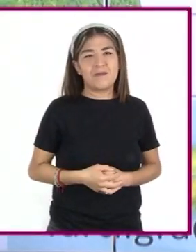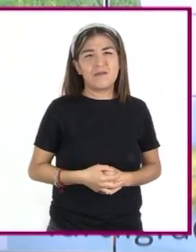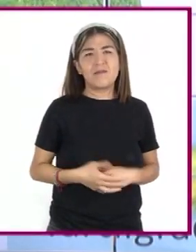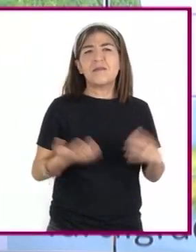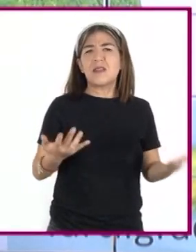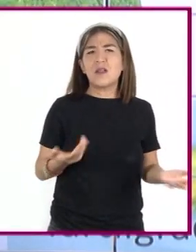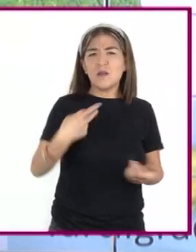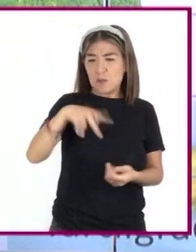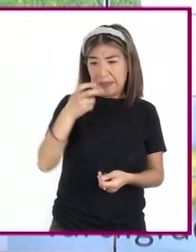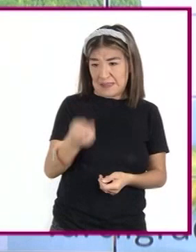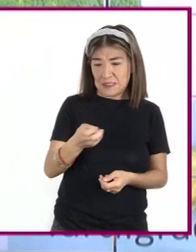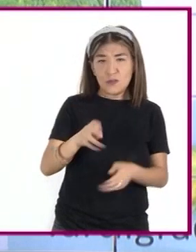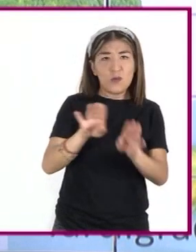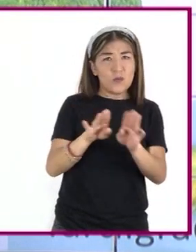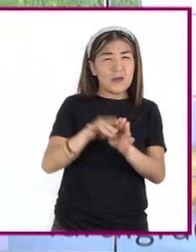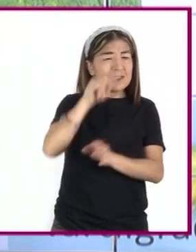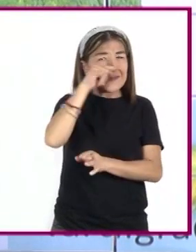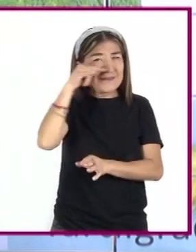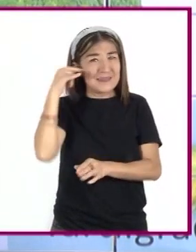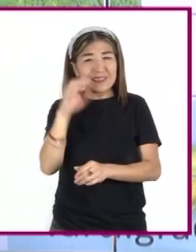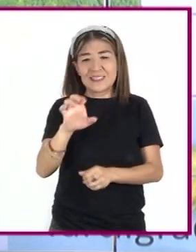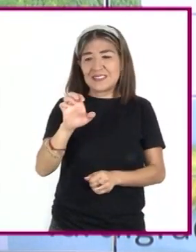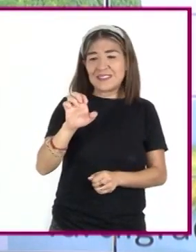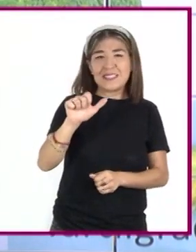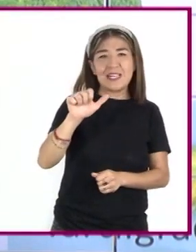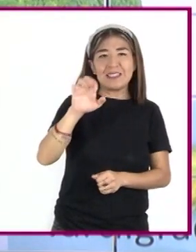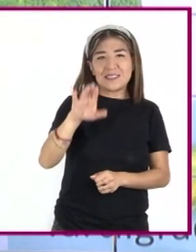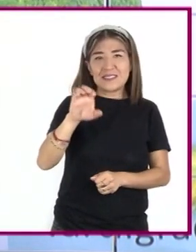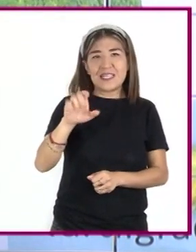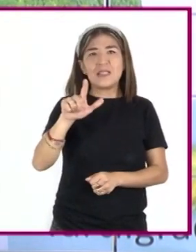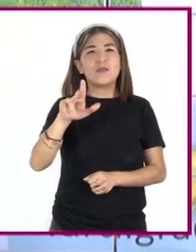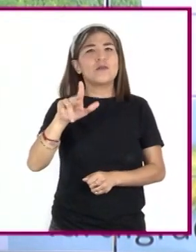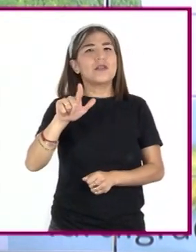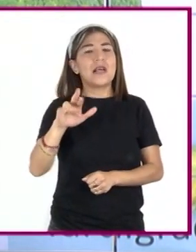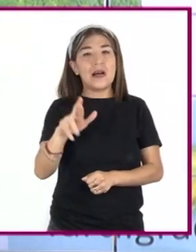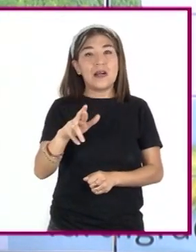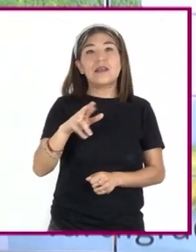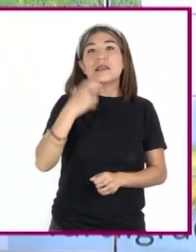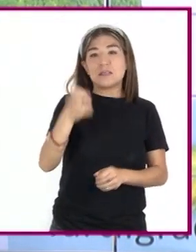Pero estas células pueden vivir mejor si no están solas.